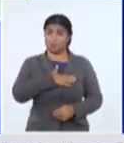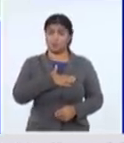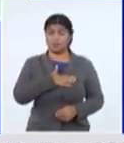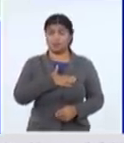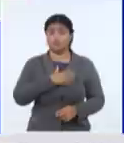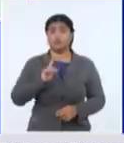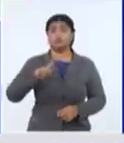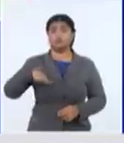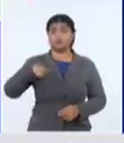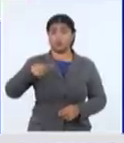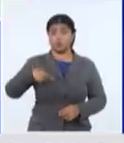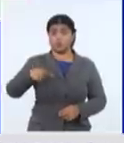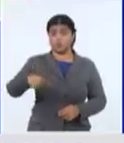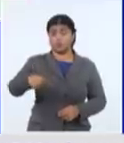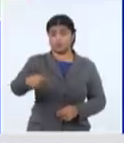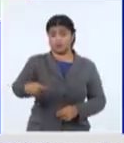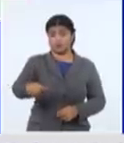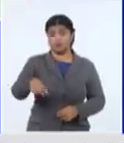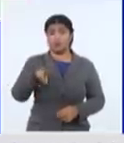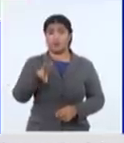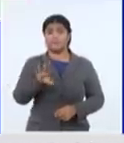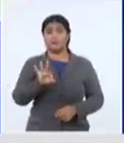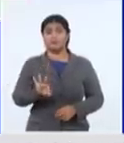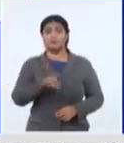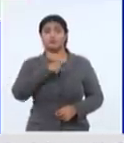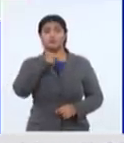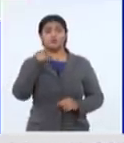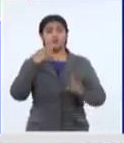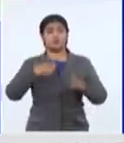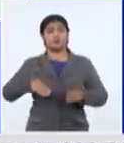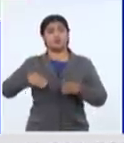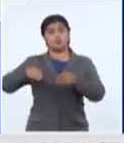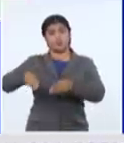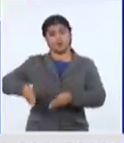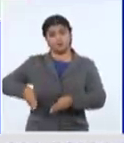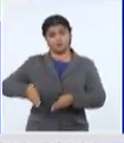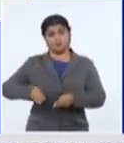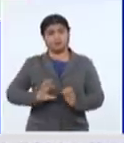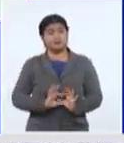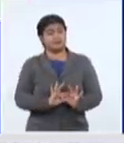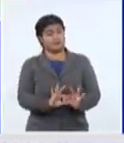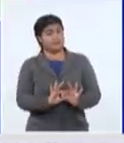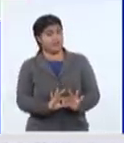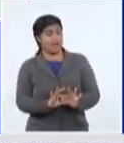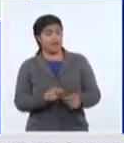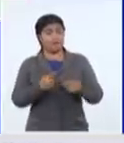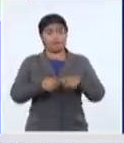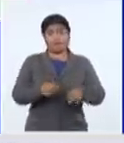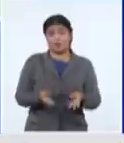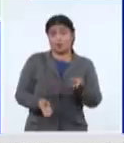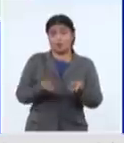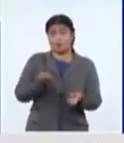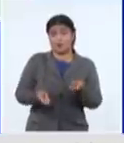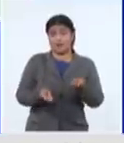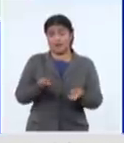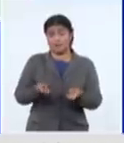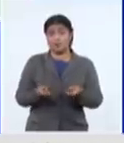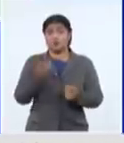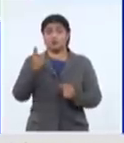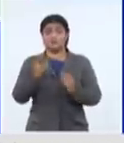28 fallecidos diariamente, elevado, pero si lo comparamos con los 3 meses